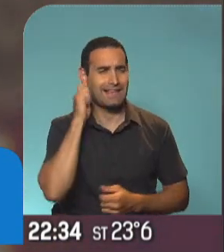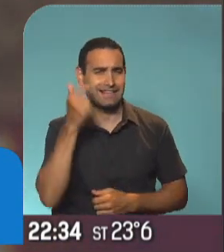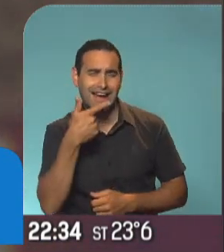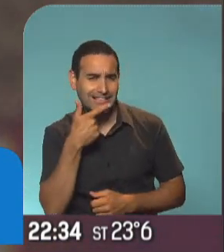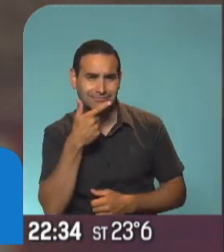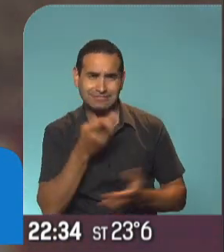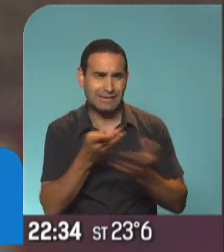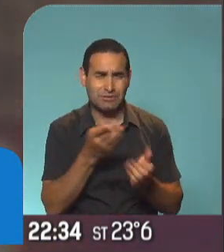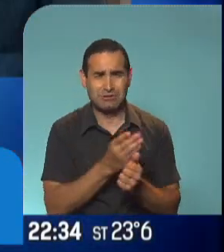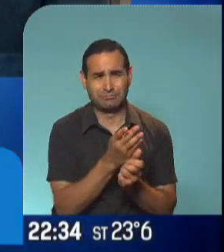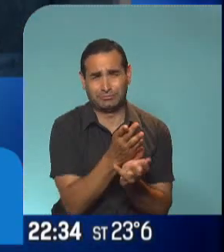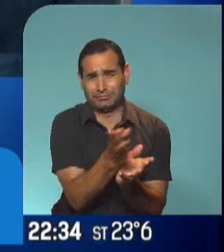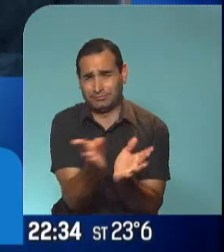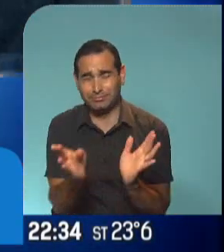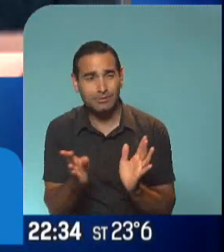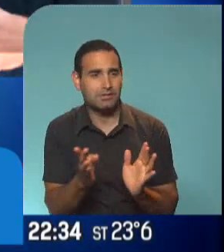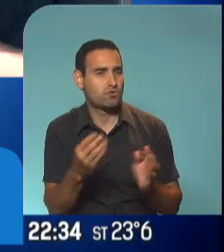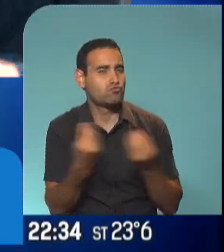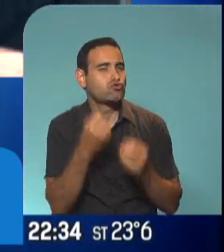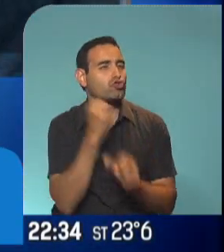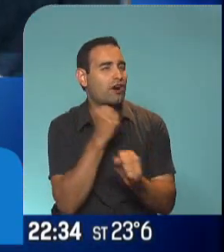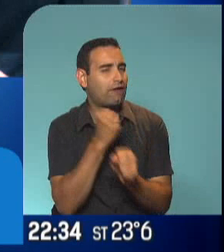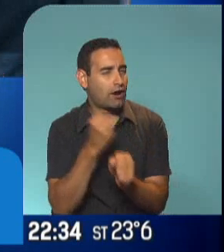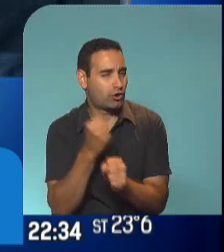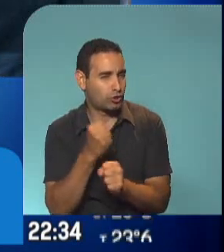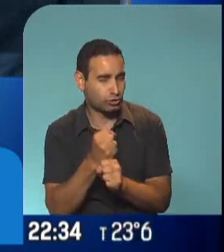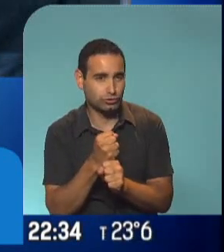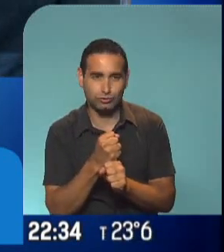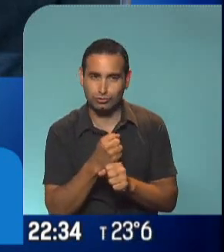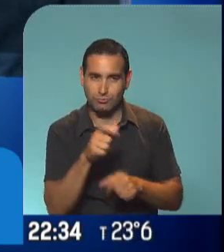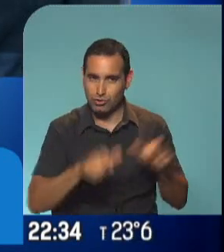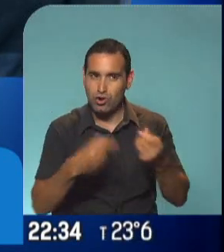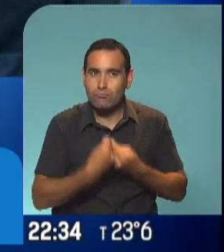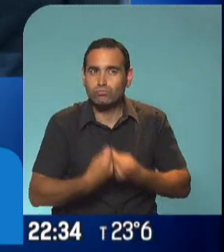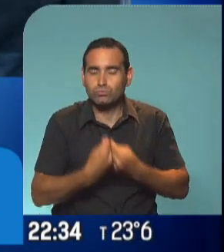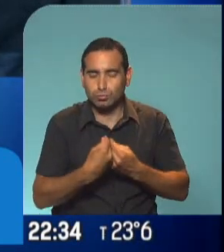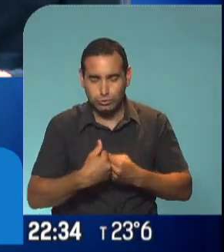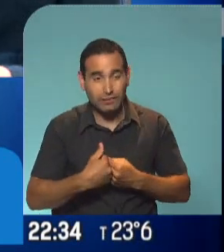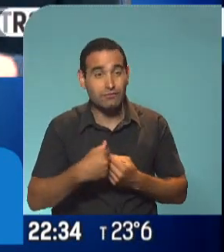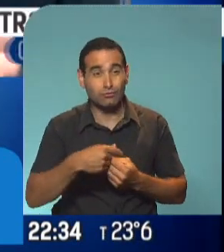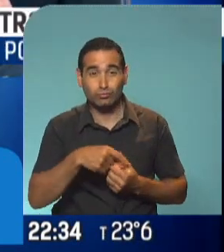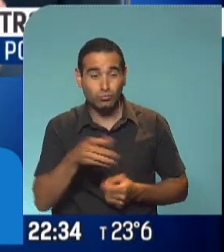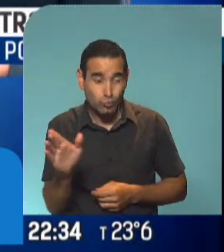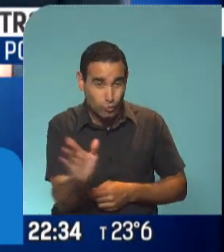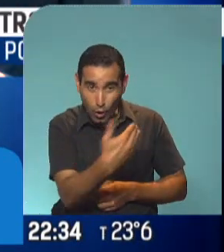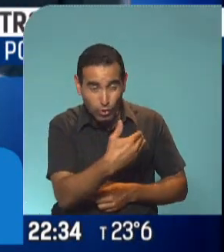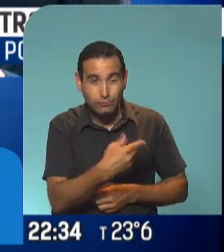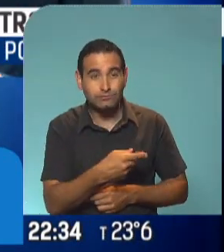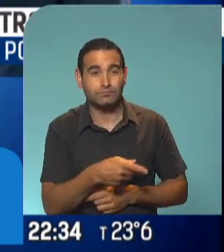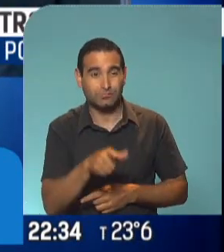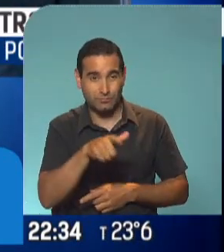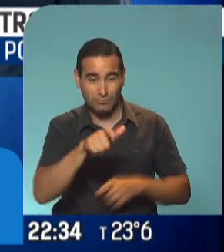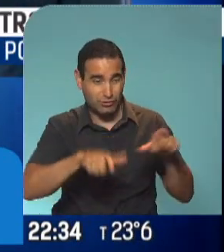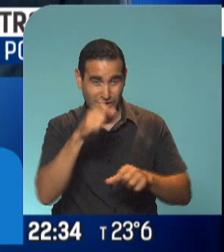una multiplicidad de perfiles laborales y una cantidad impresionante de gente. Todo ese mundo